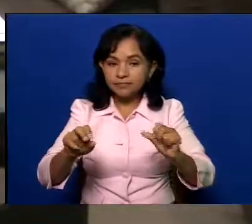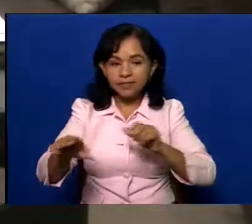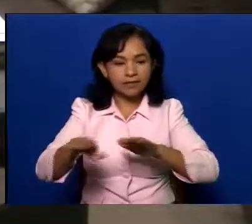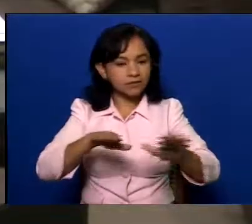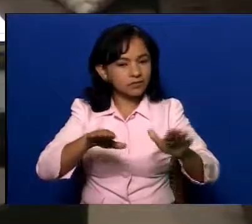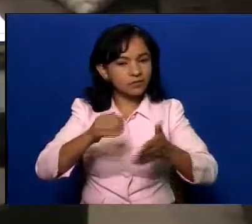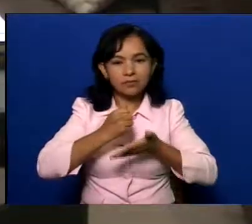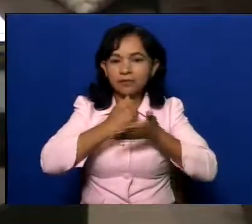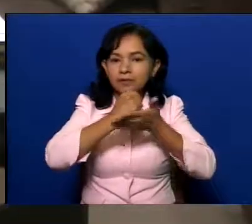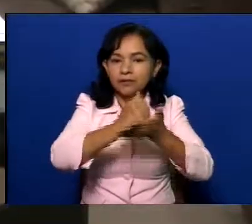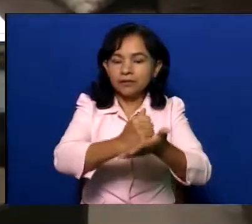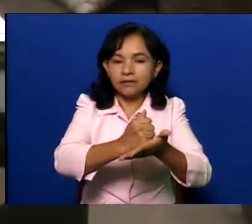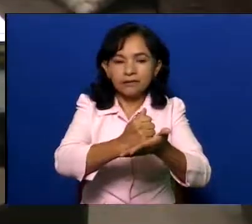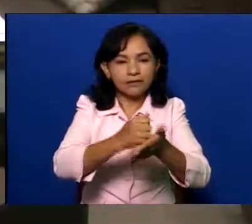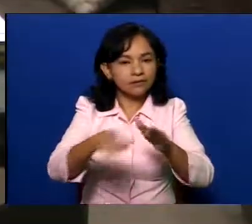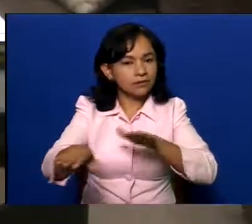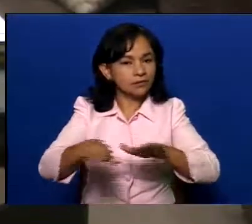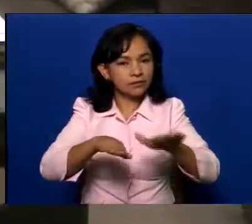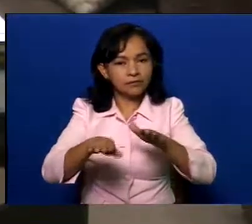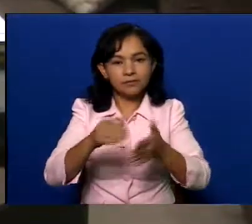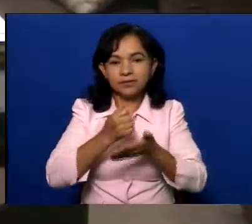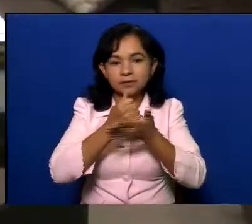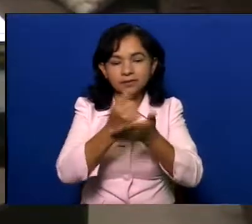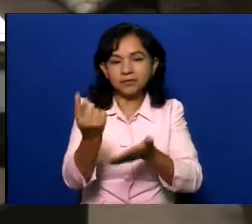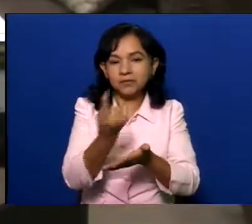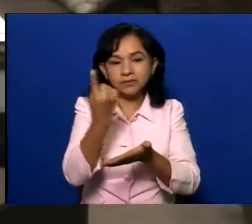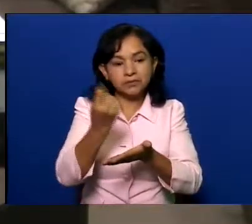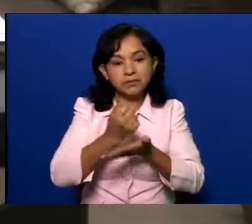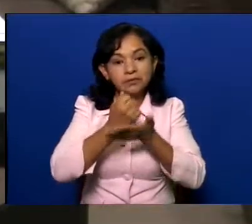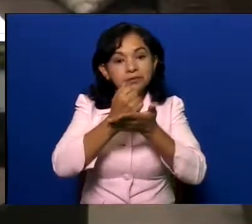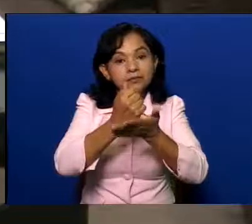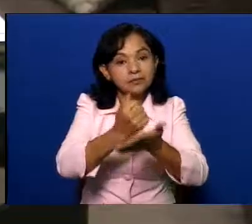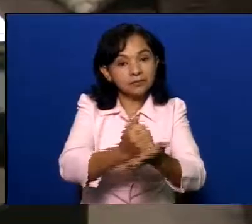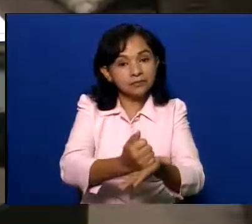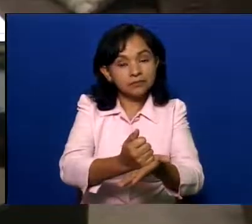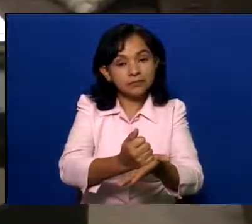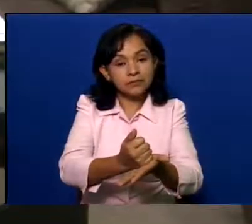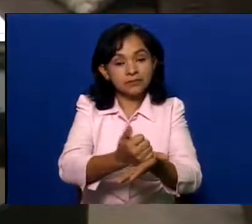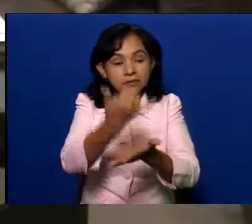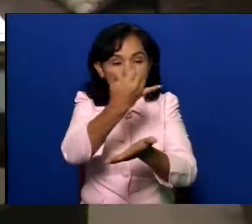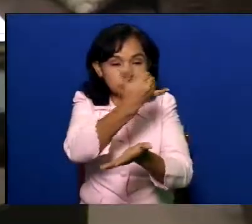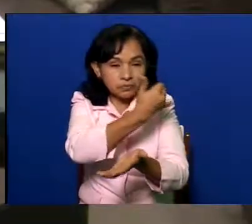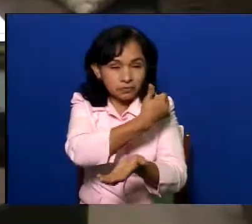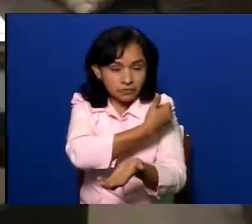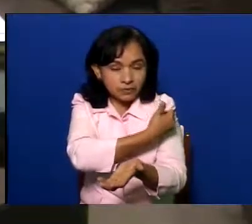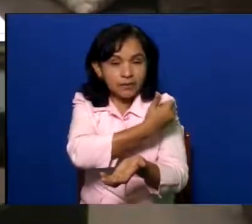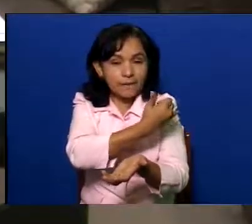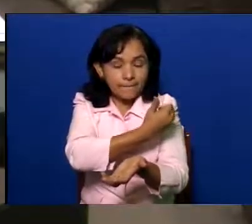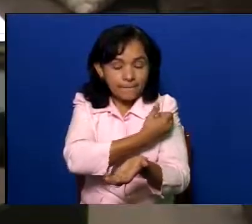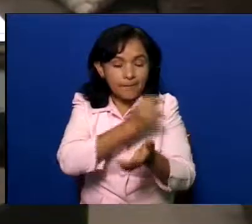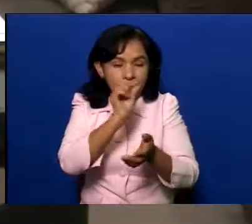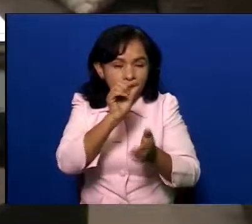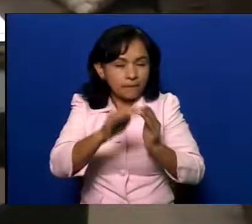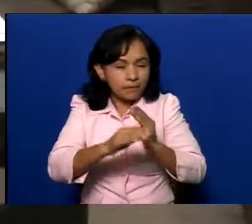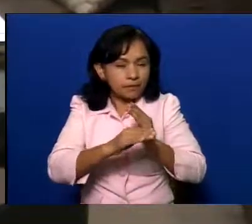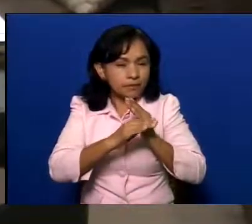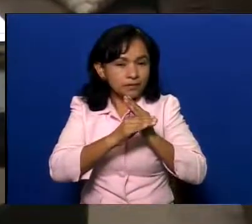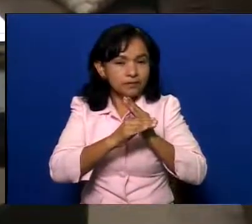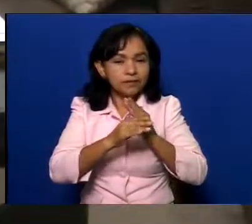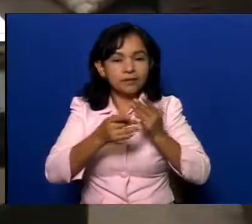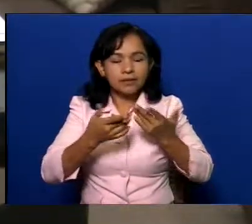pueden hacer más que lo que es ayudarle a controlar pues las células,